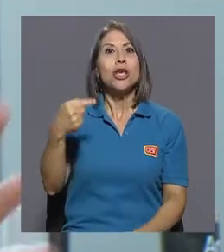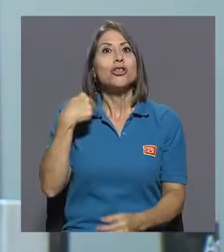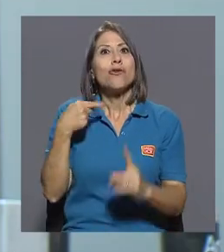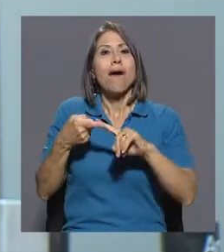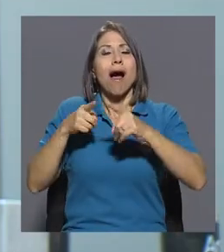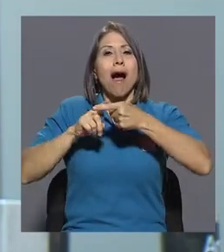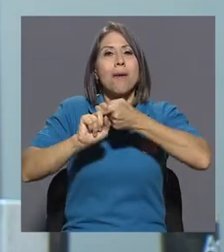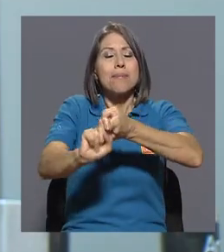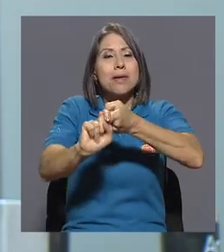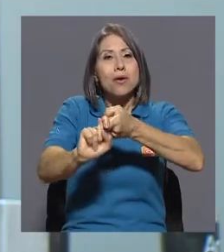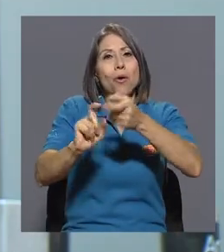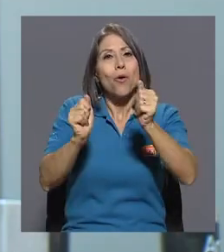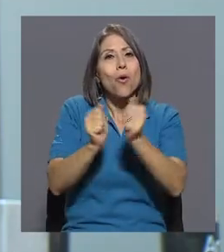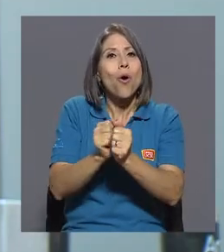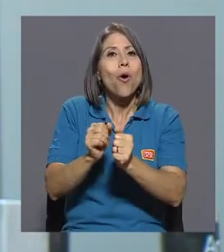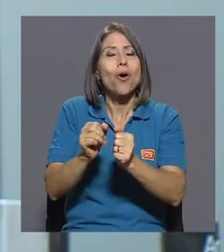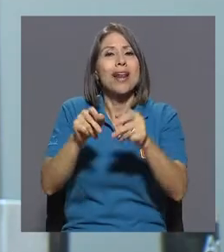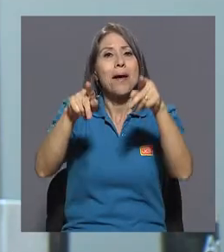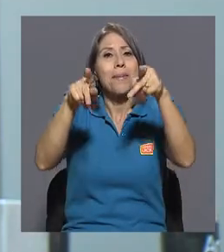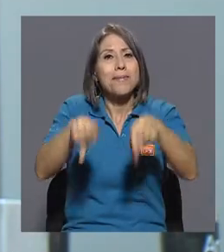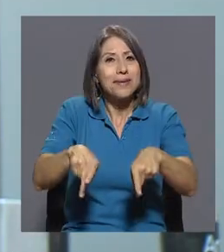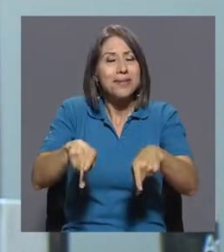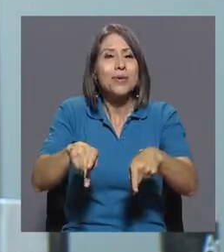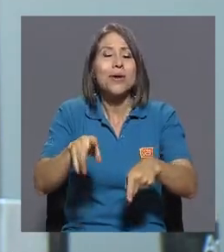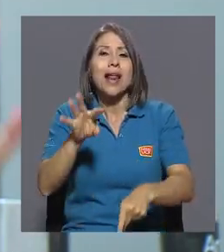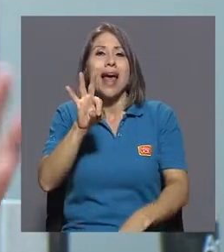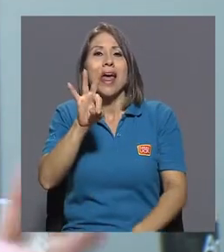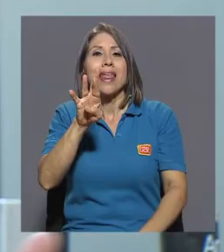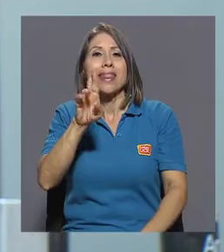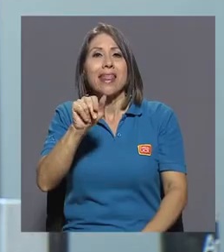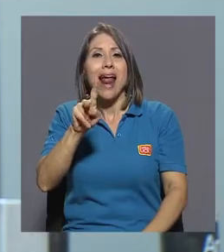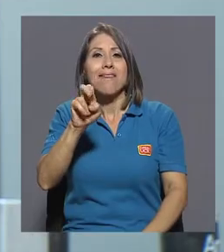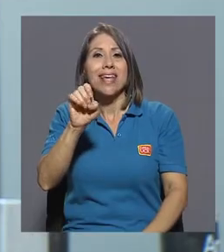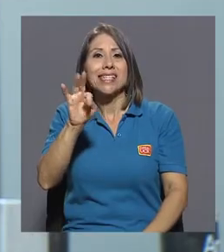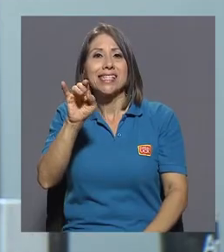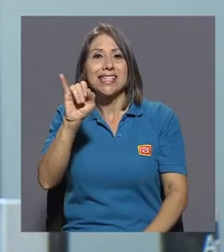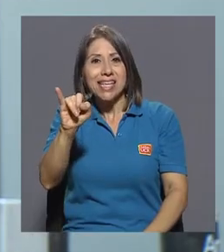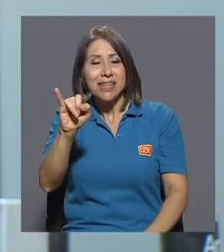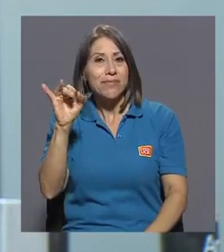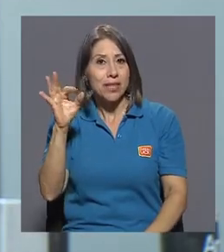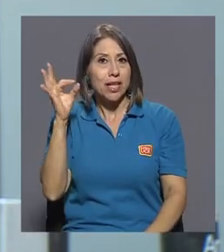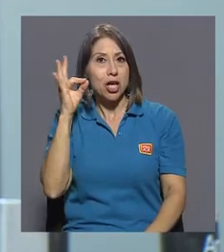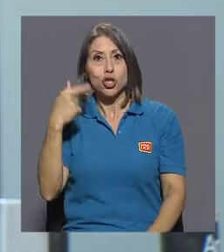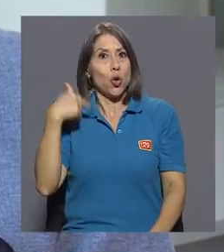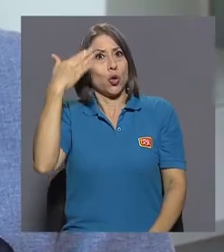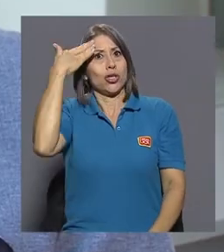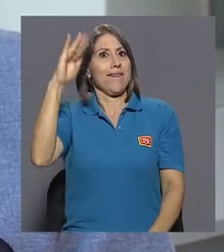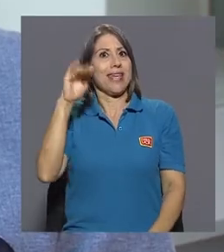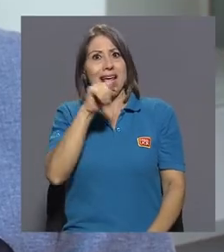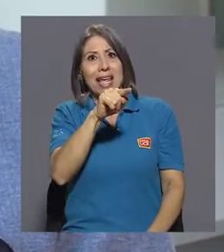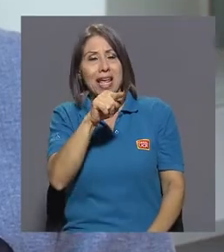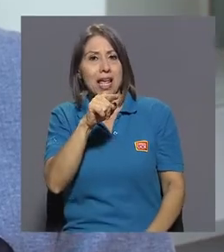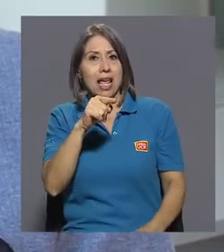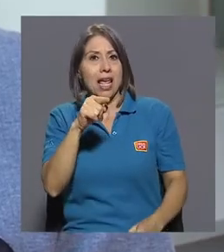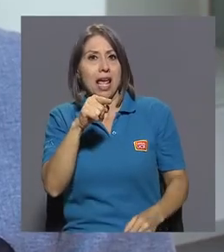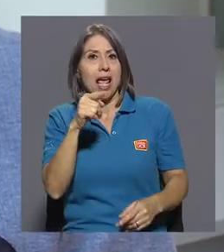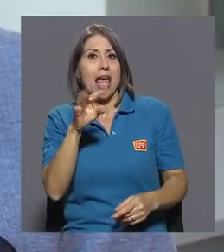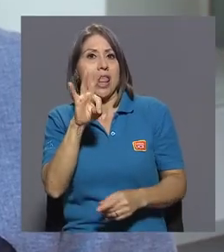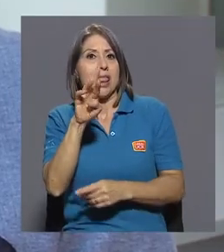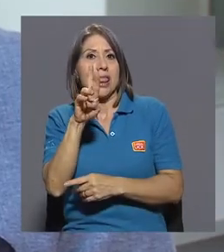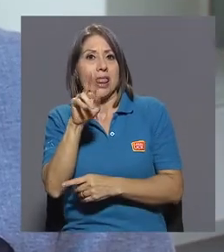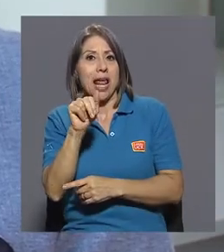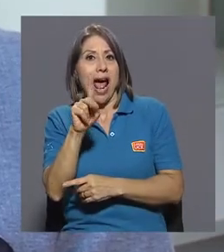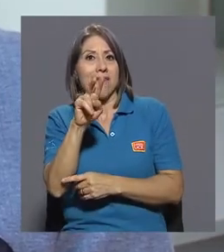que animaba el show, que era una travesti. En mi ignorancia pensé que era una mujer, no sabía que era una travesti. Jasmine. Jasmine.